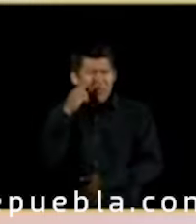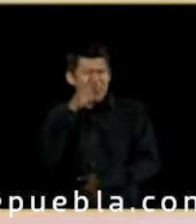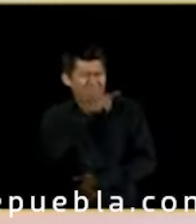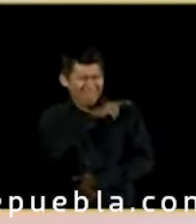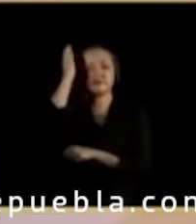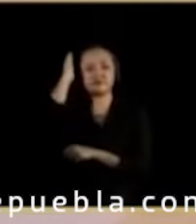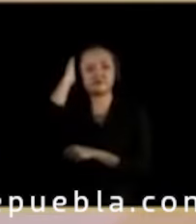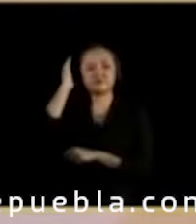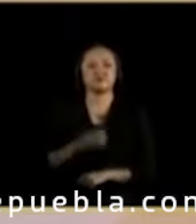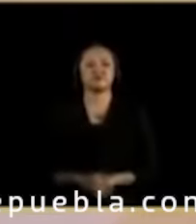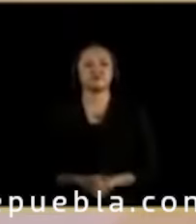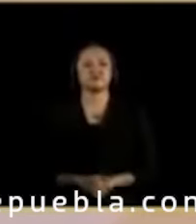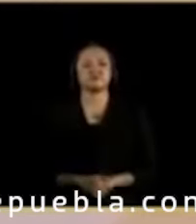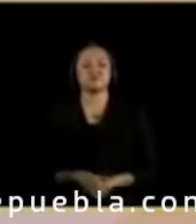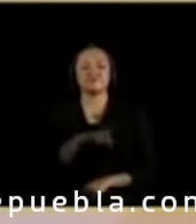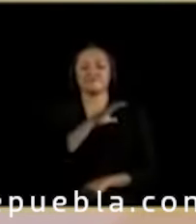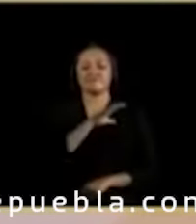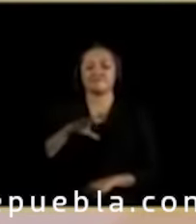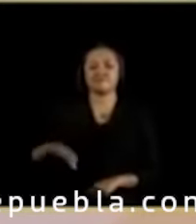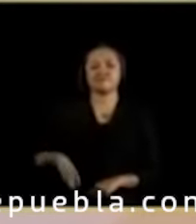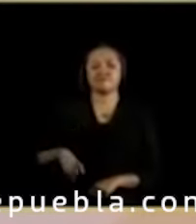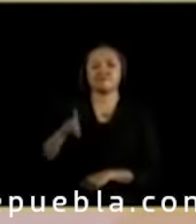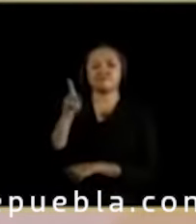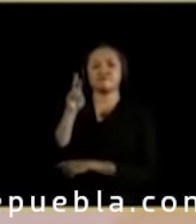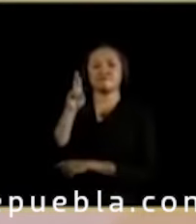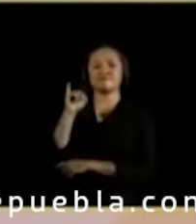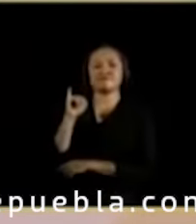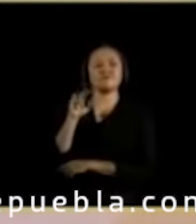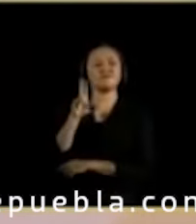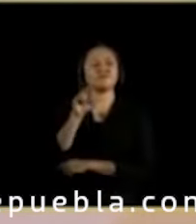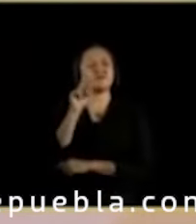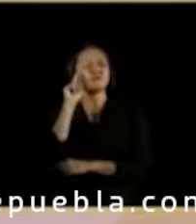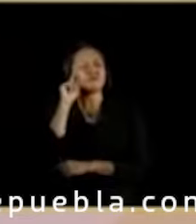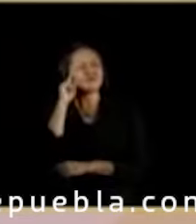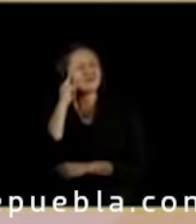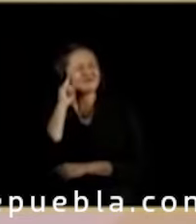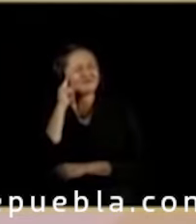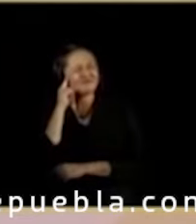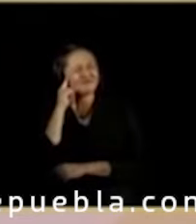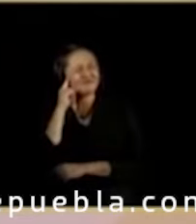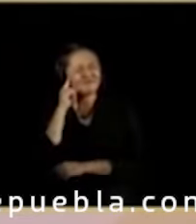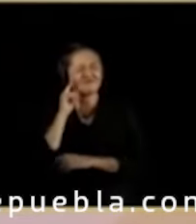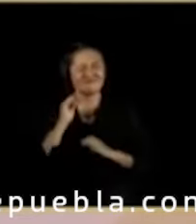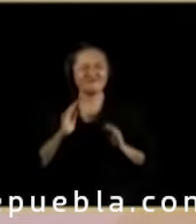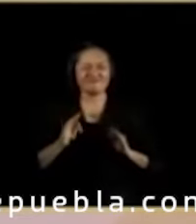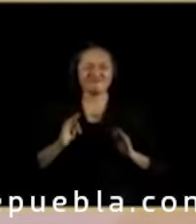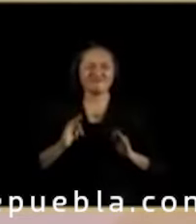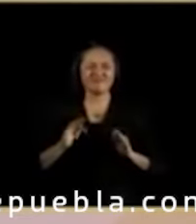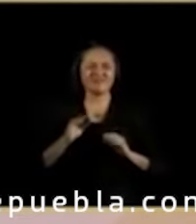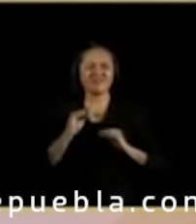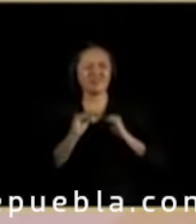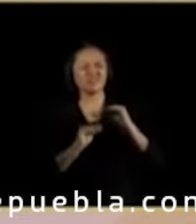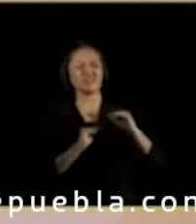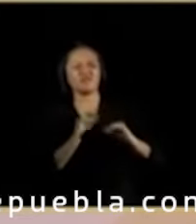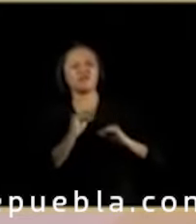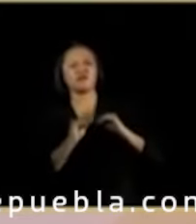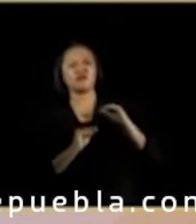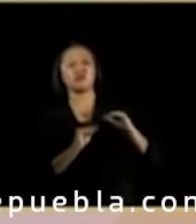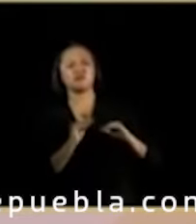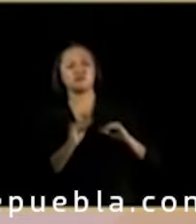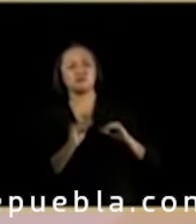viene de palero. Candidato del PRI, no te enojes, no te enojes. Es un debate.